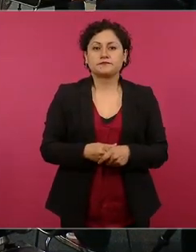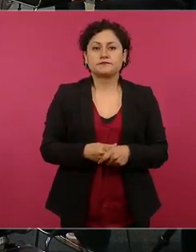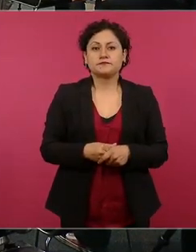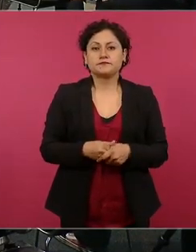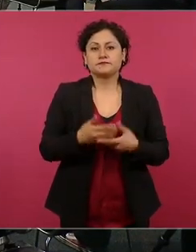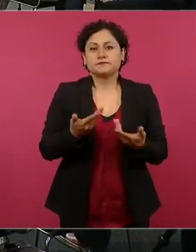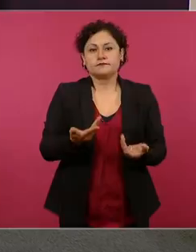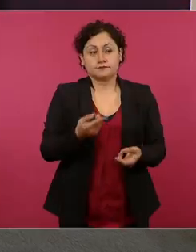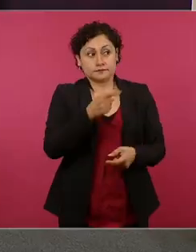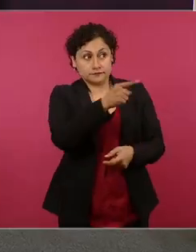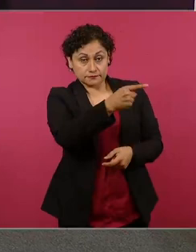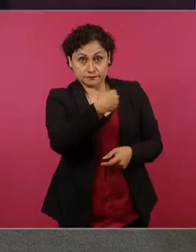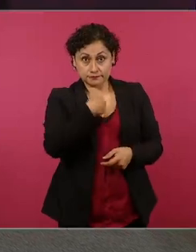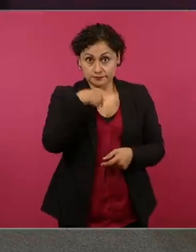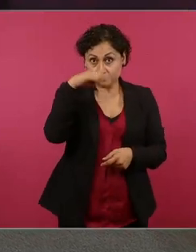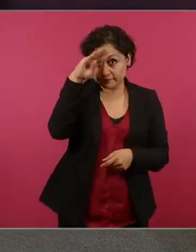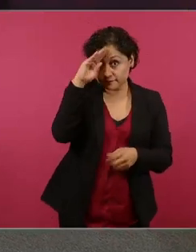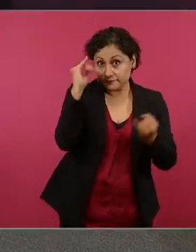pensar igual